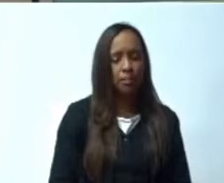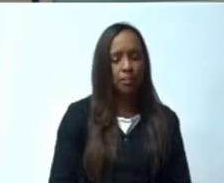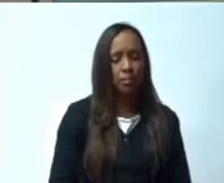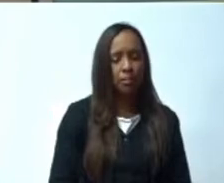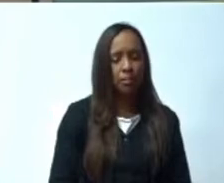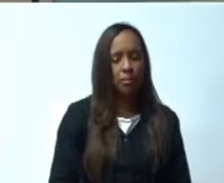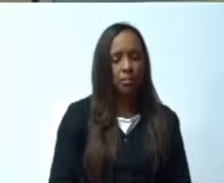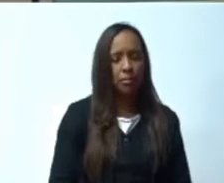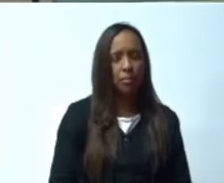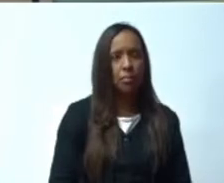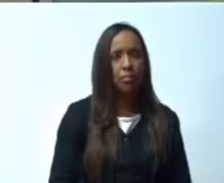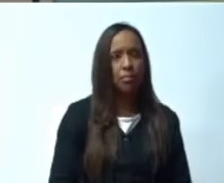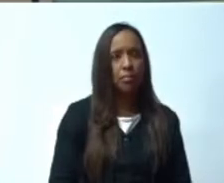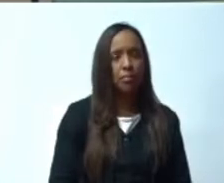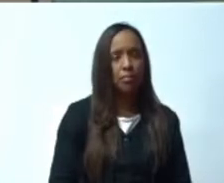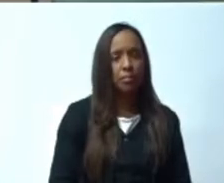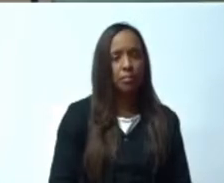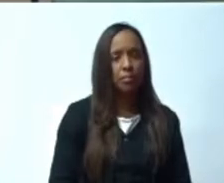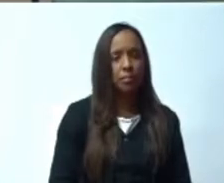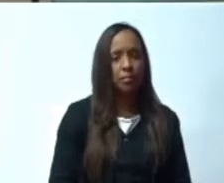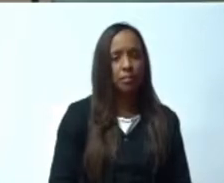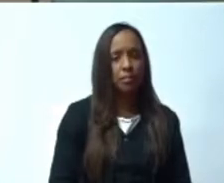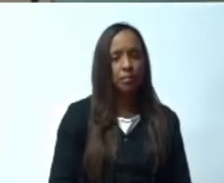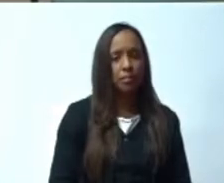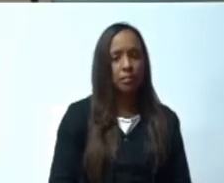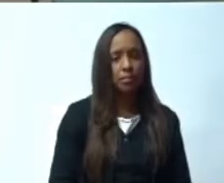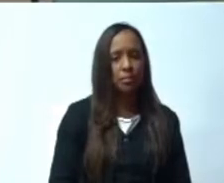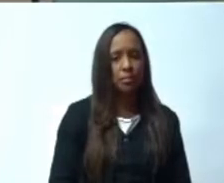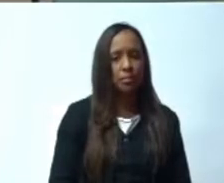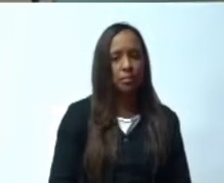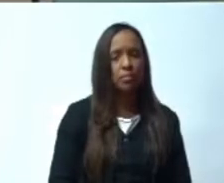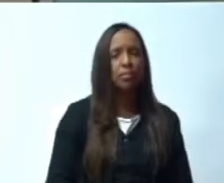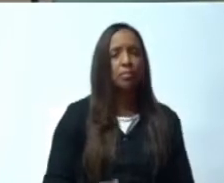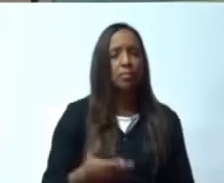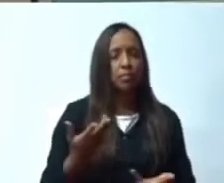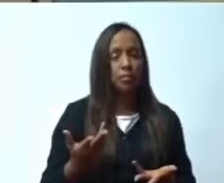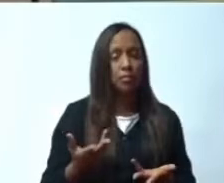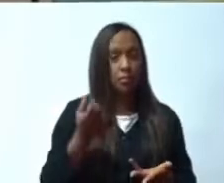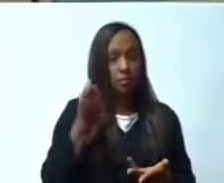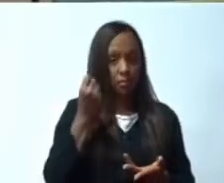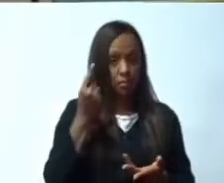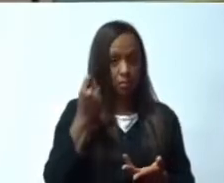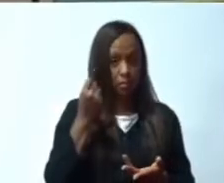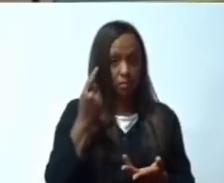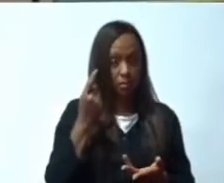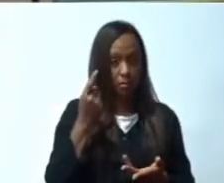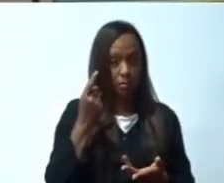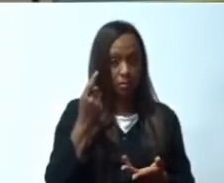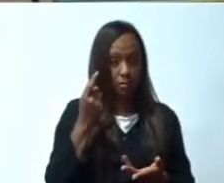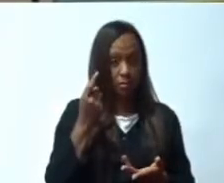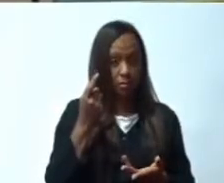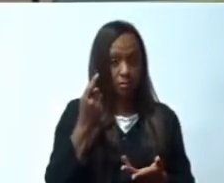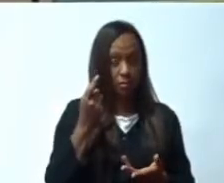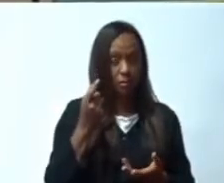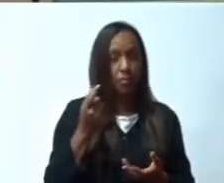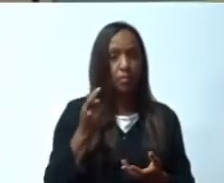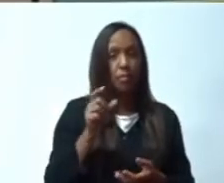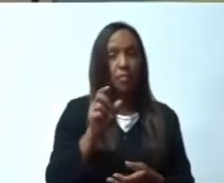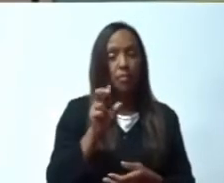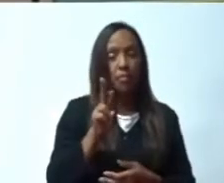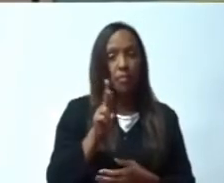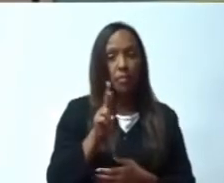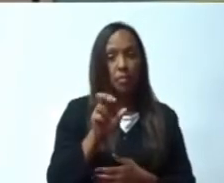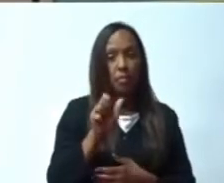de lo bien que escribe, lo bien que inspira y lo bien que educa,